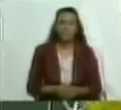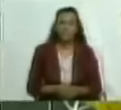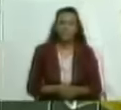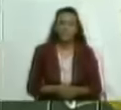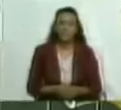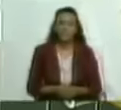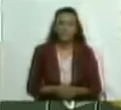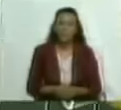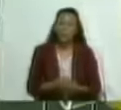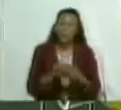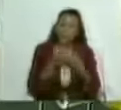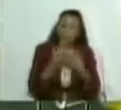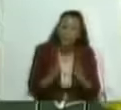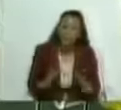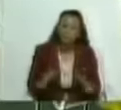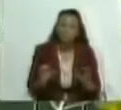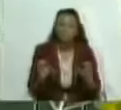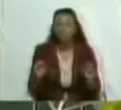Bueno,